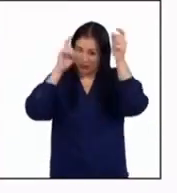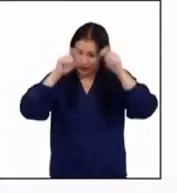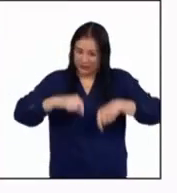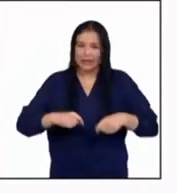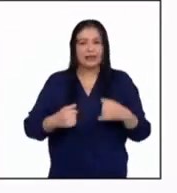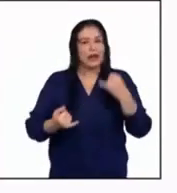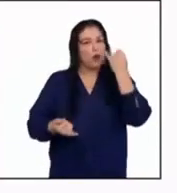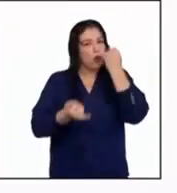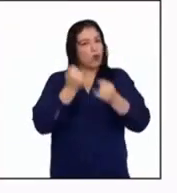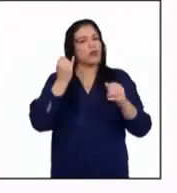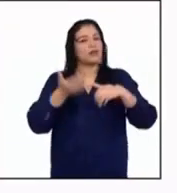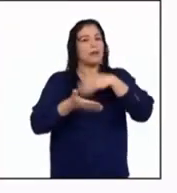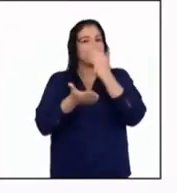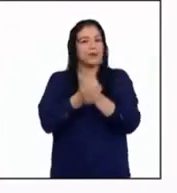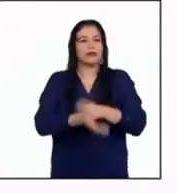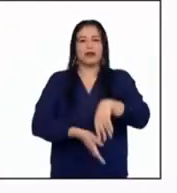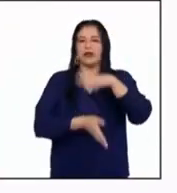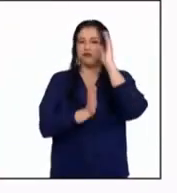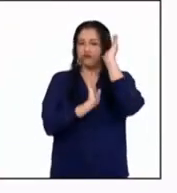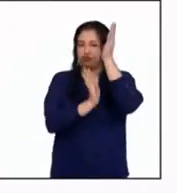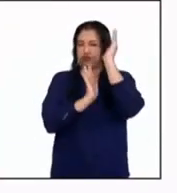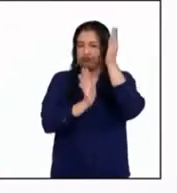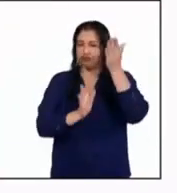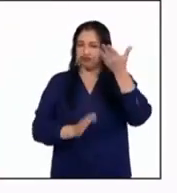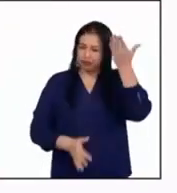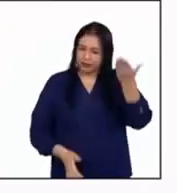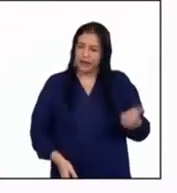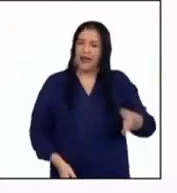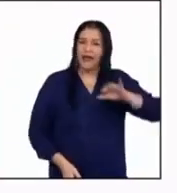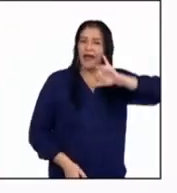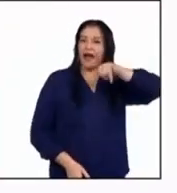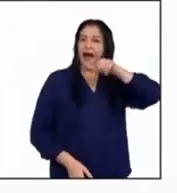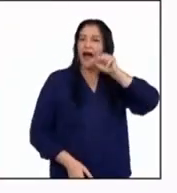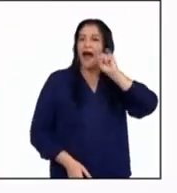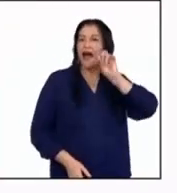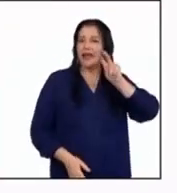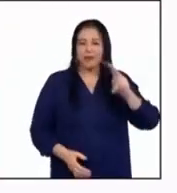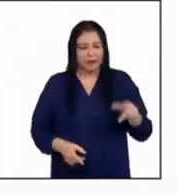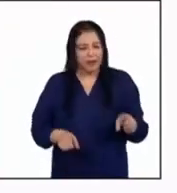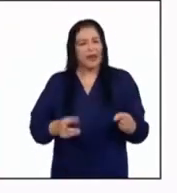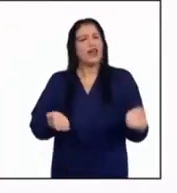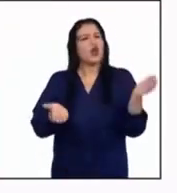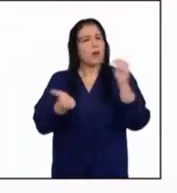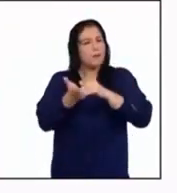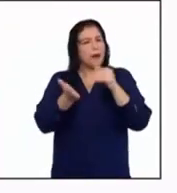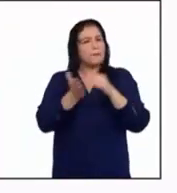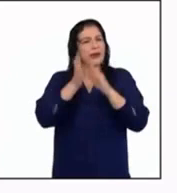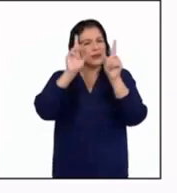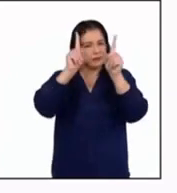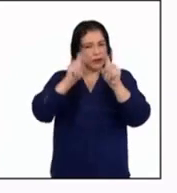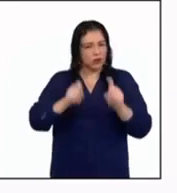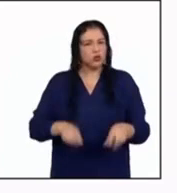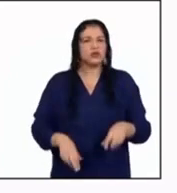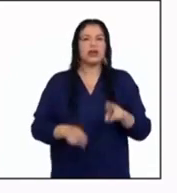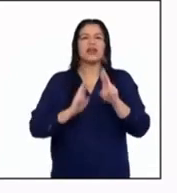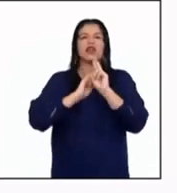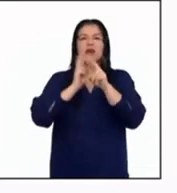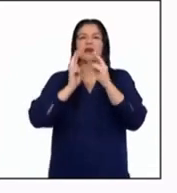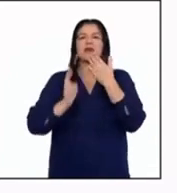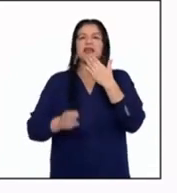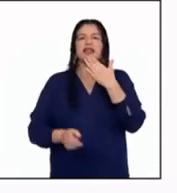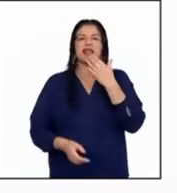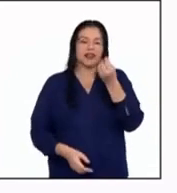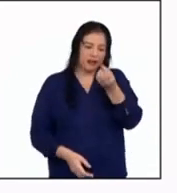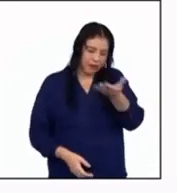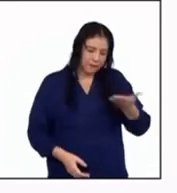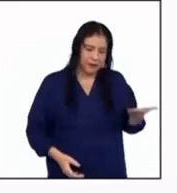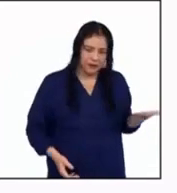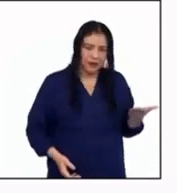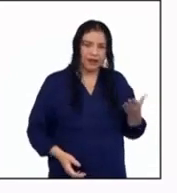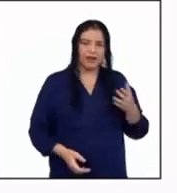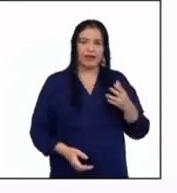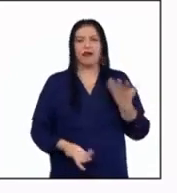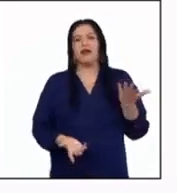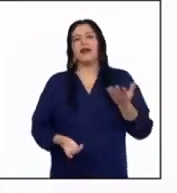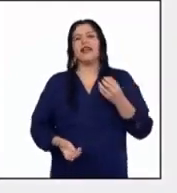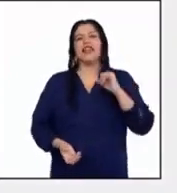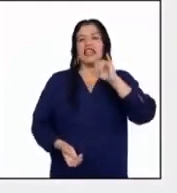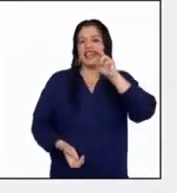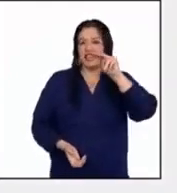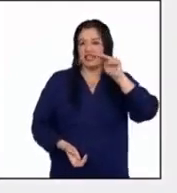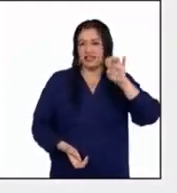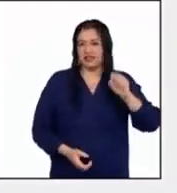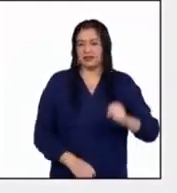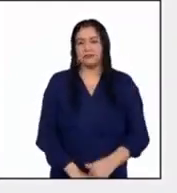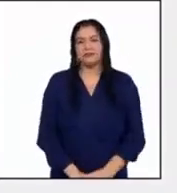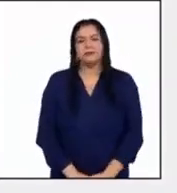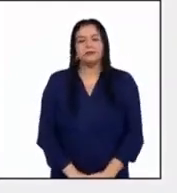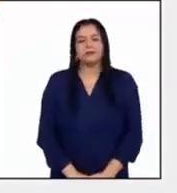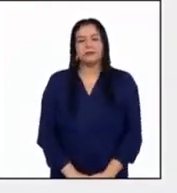con la última parte de la charla de Jaime Ulloa y por supuesto con más preguntas que nos responderá nuestra invitada Inés Lazarte.